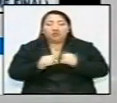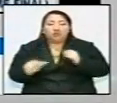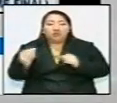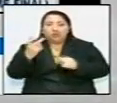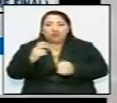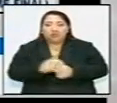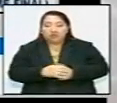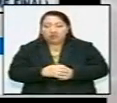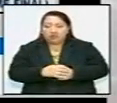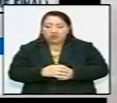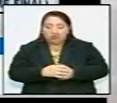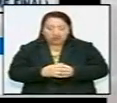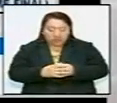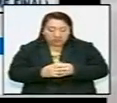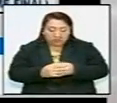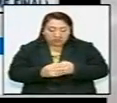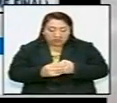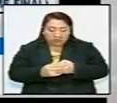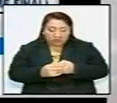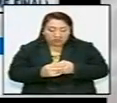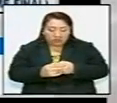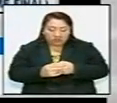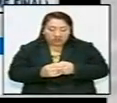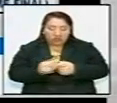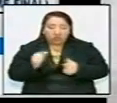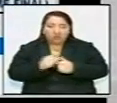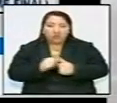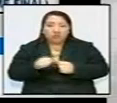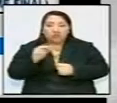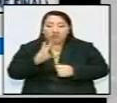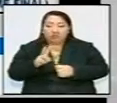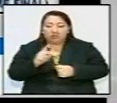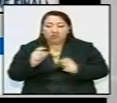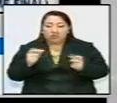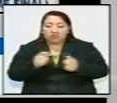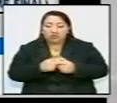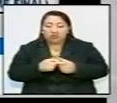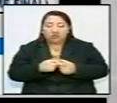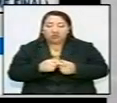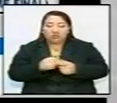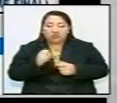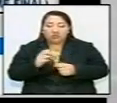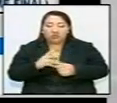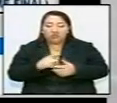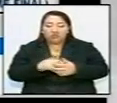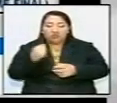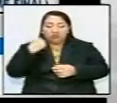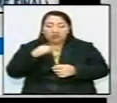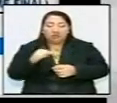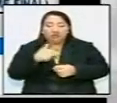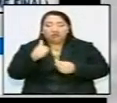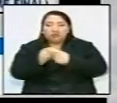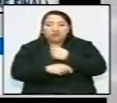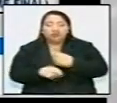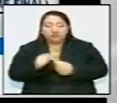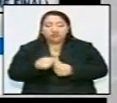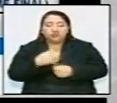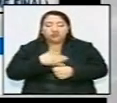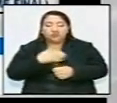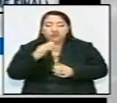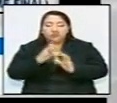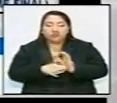20. Respecto a la imputación 2, la Comisión determinó que el viaje al extranjero de mi